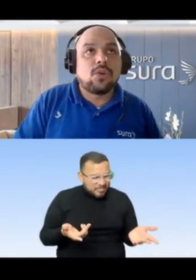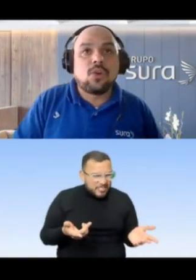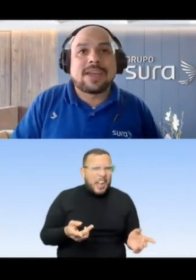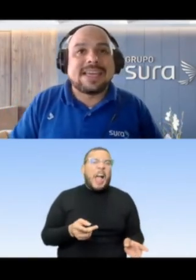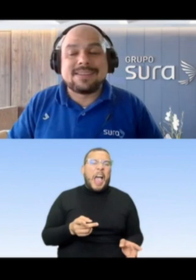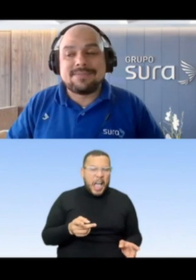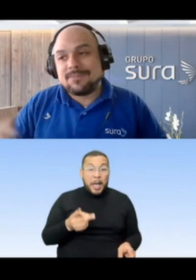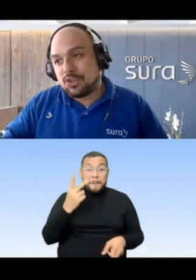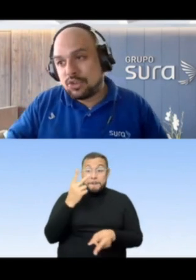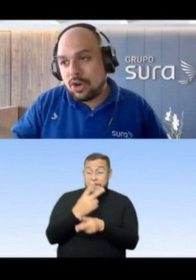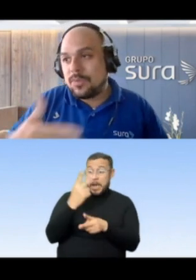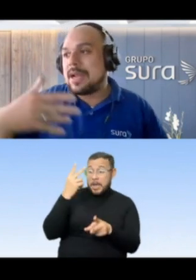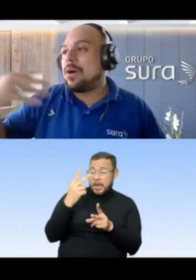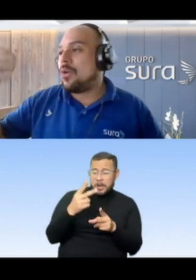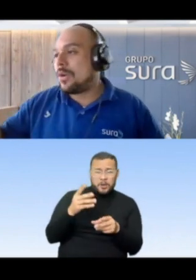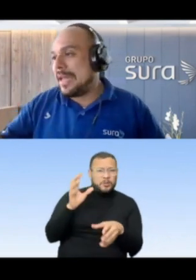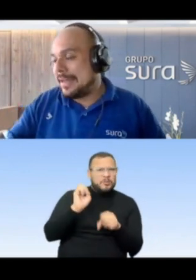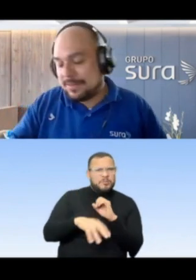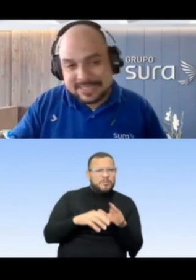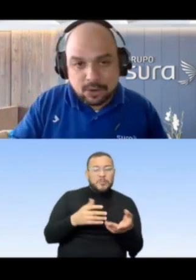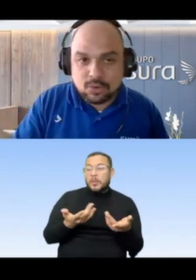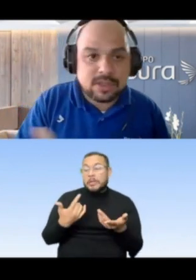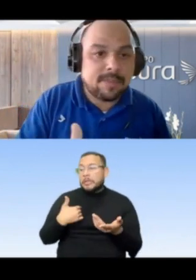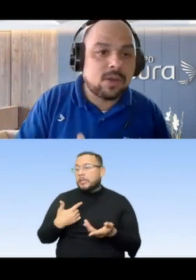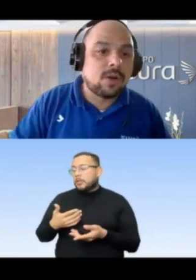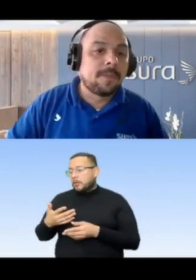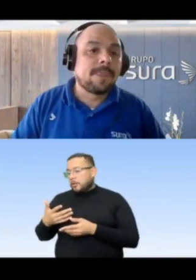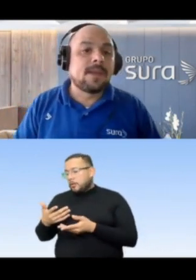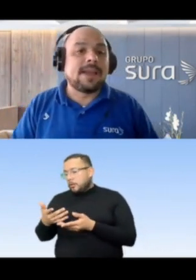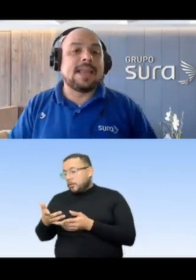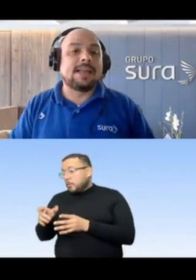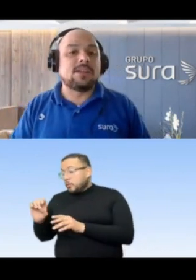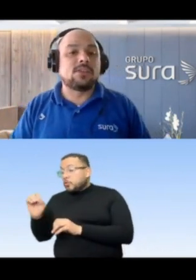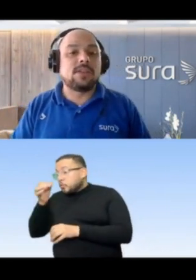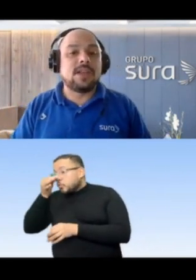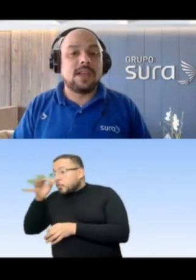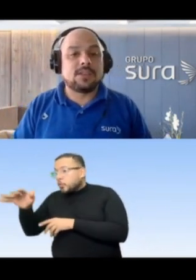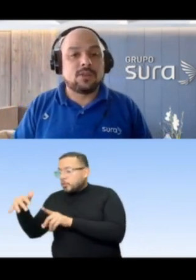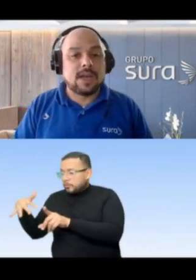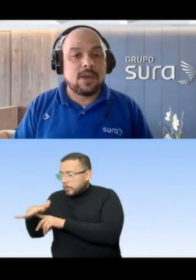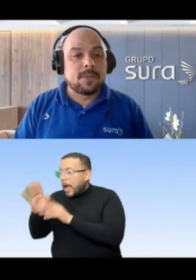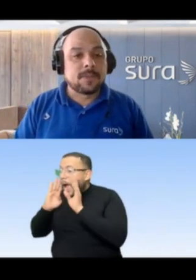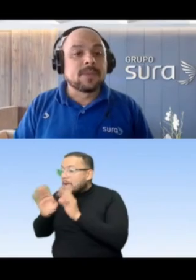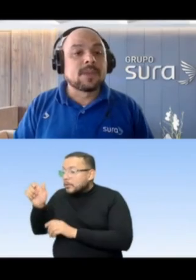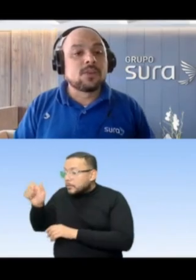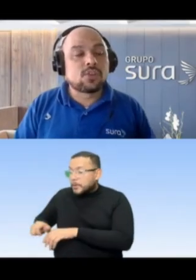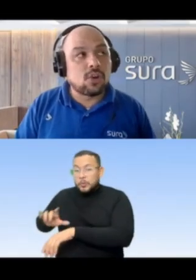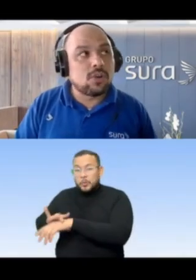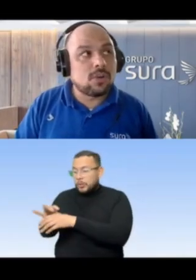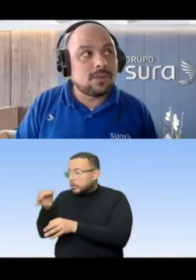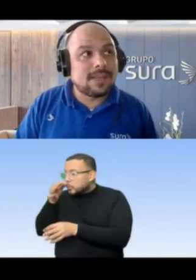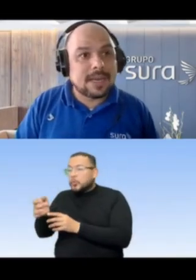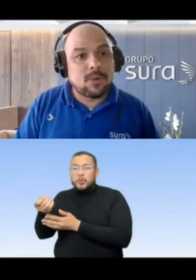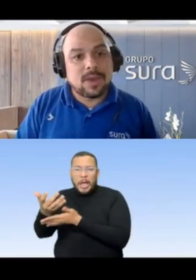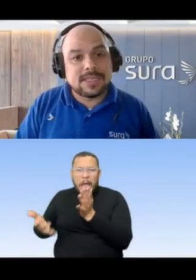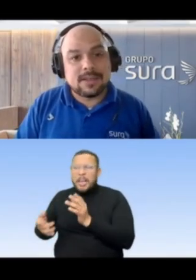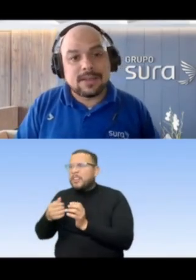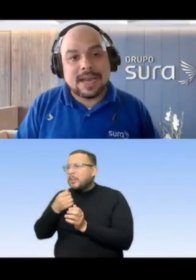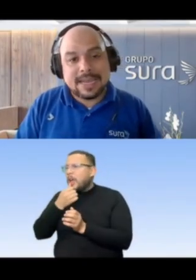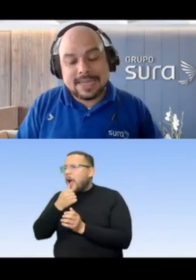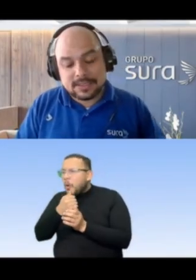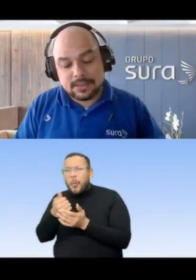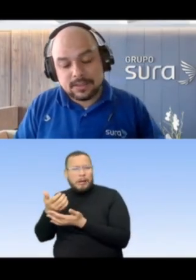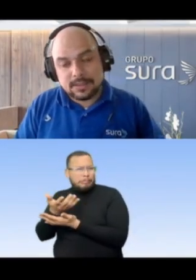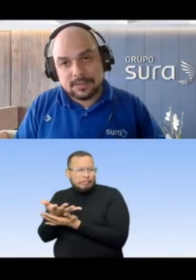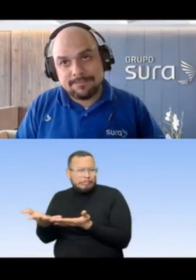Es todo lo que sobra o lo que se contaminó en la atención del lesionado. Son, digámoslo